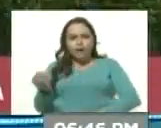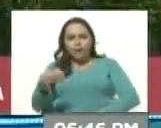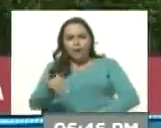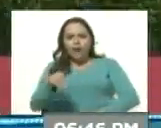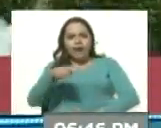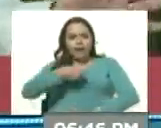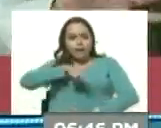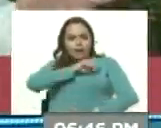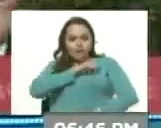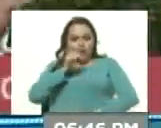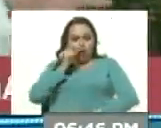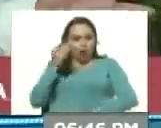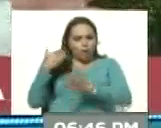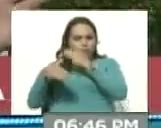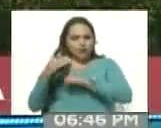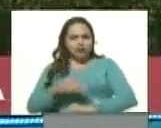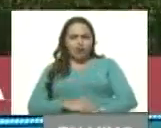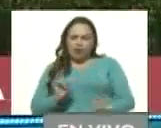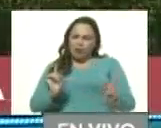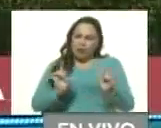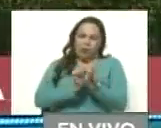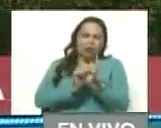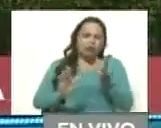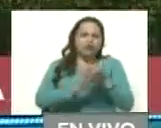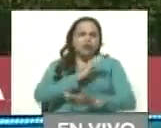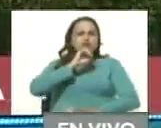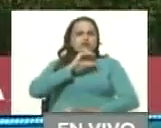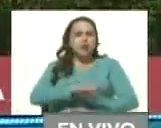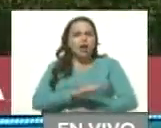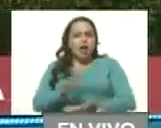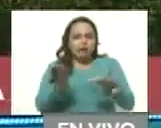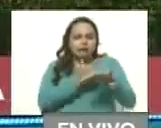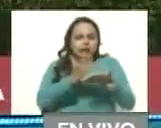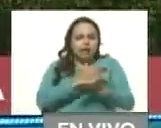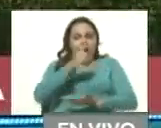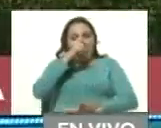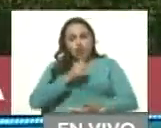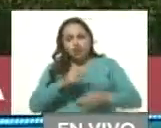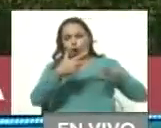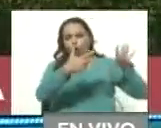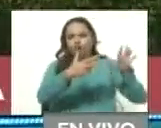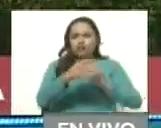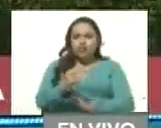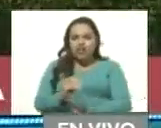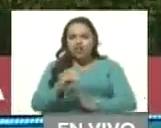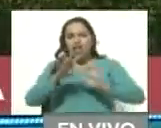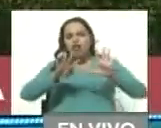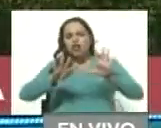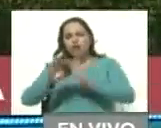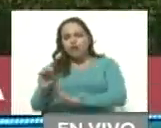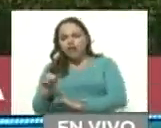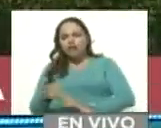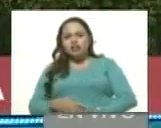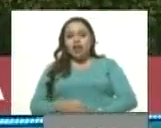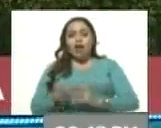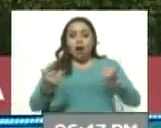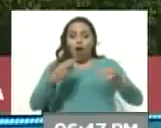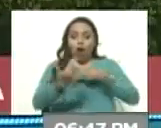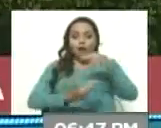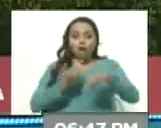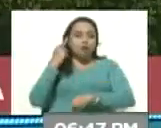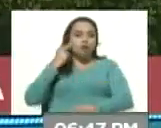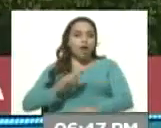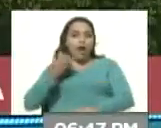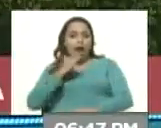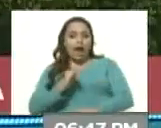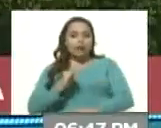en mi época en la década de los 80 década de los 90 ha sido la revolución bolivariana quien ha reivindicado sobre todos los aportes que se hicieron de este